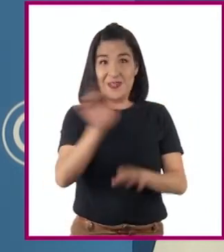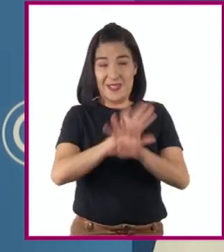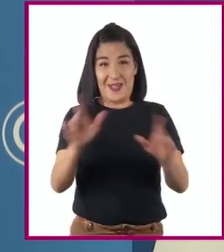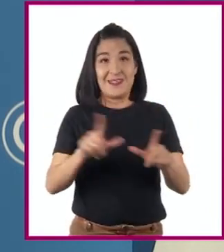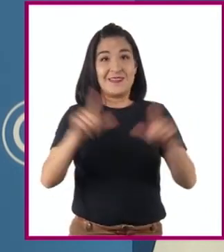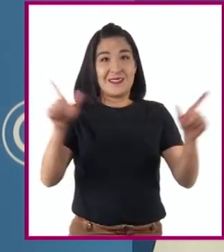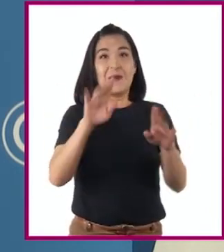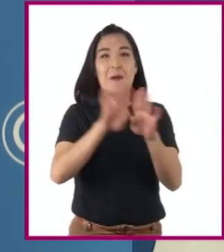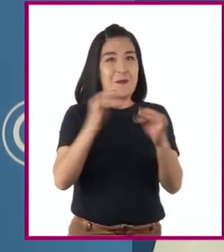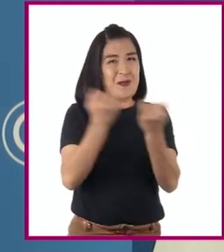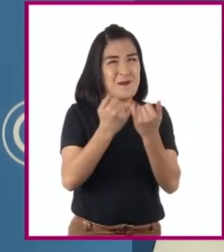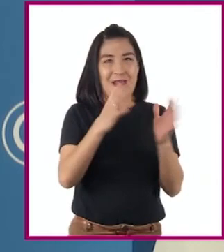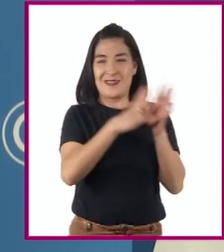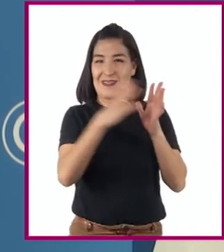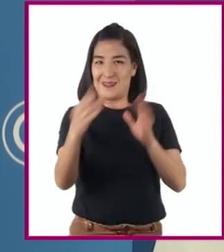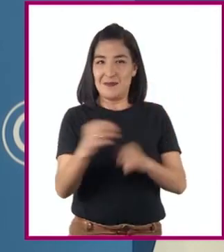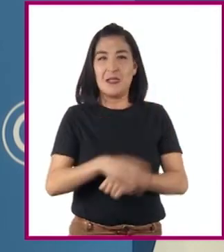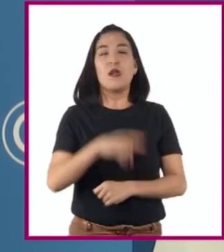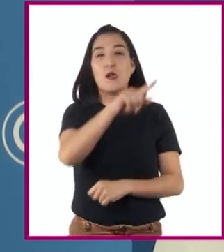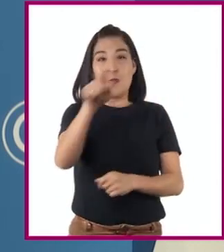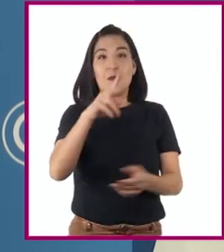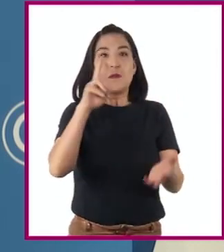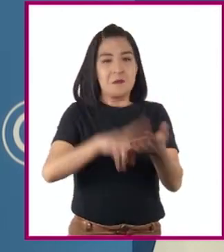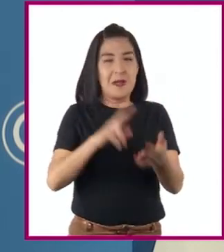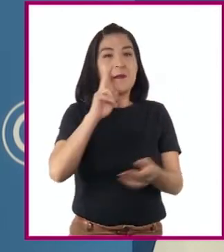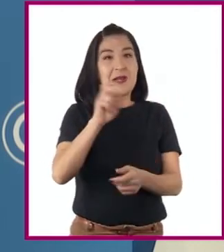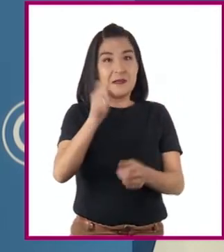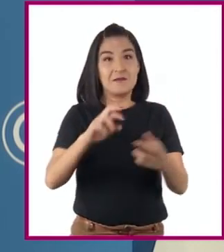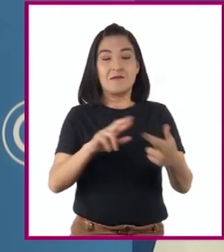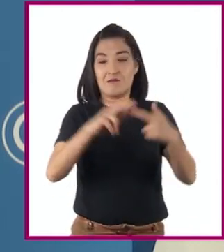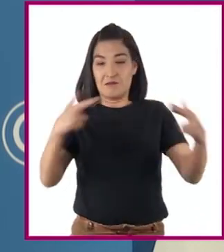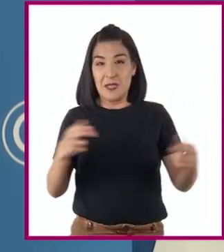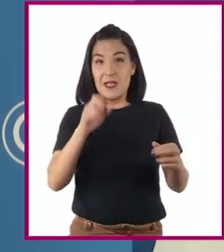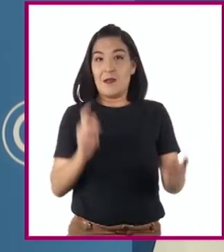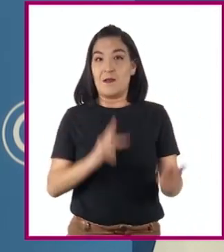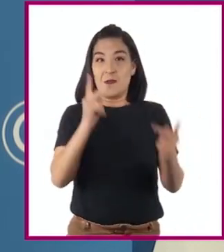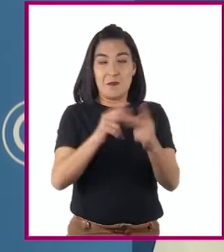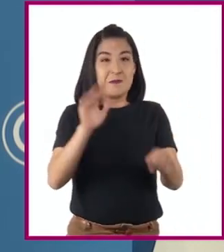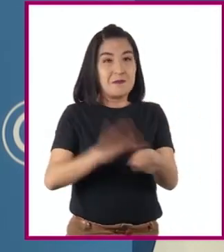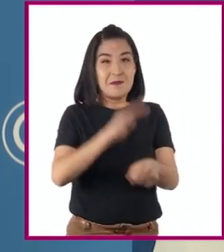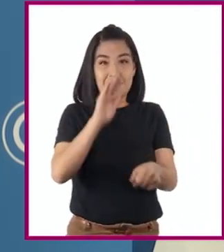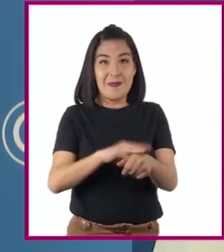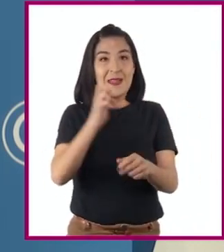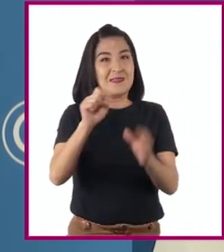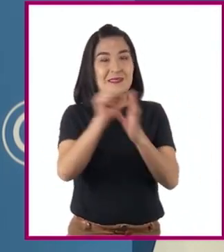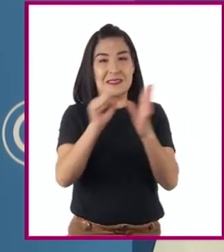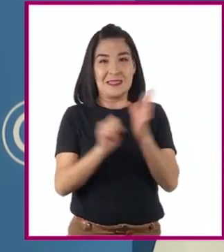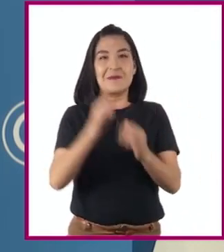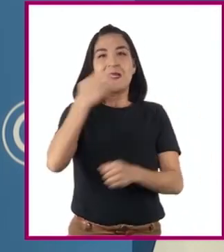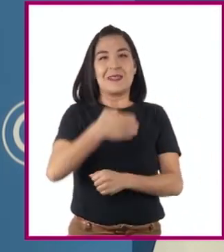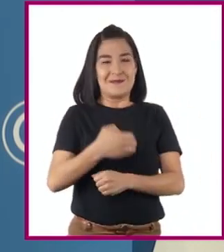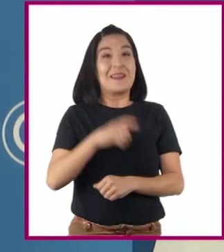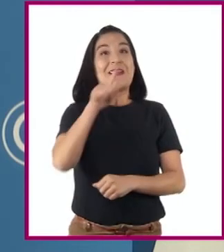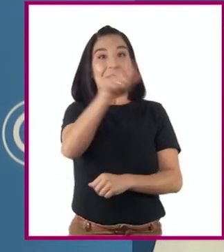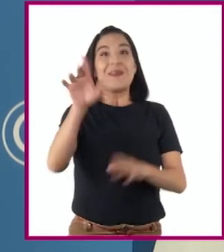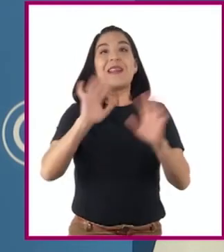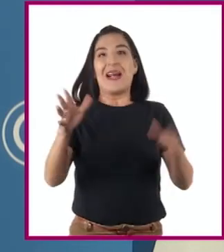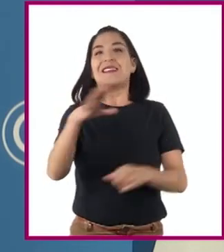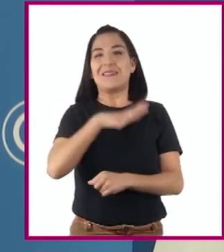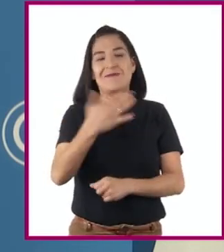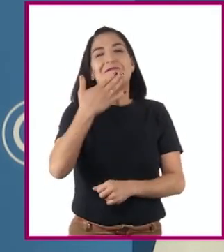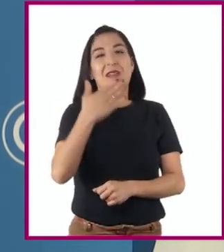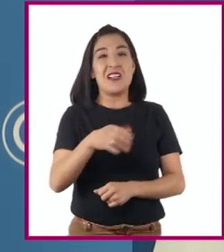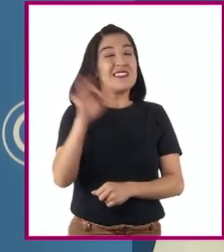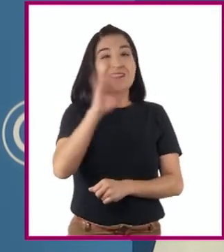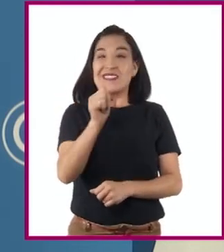su planteamiento? ¿Validaron que la relación sea correcta con las dos ecuaciones del sistema? ¡Excelente si ya la tienen! Si